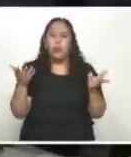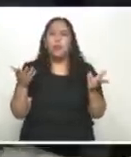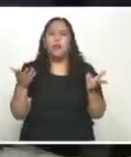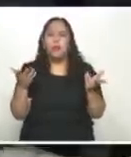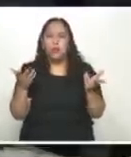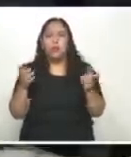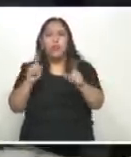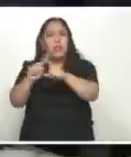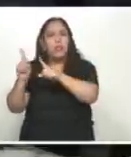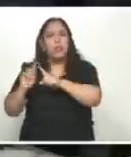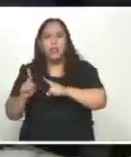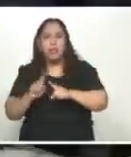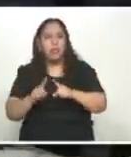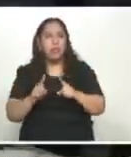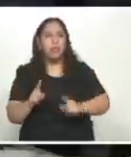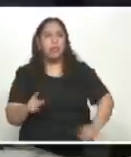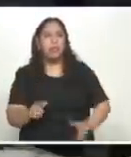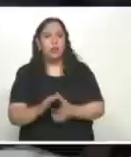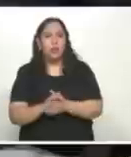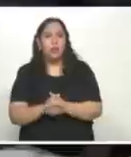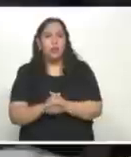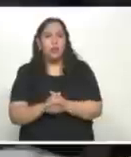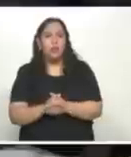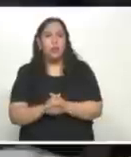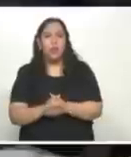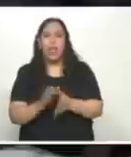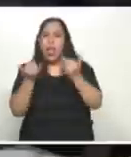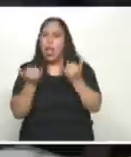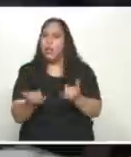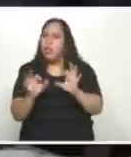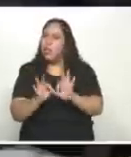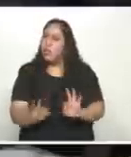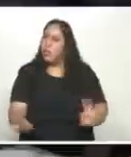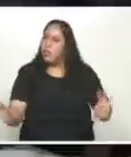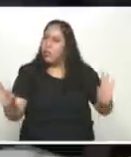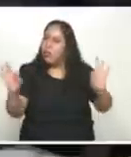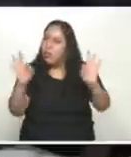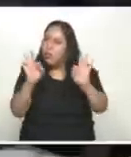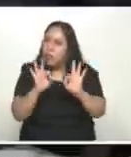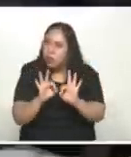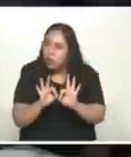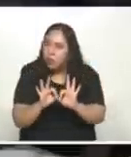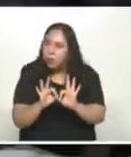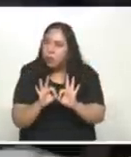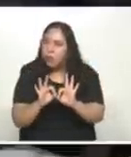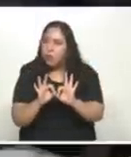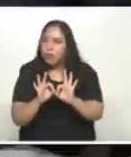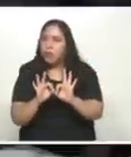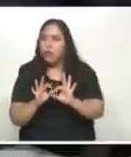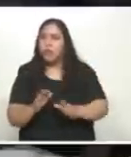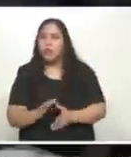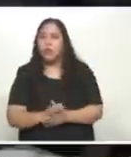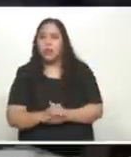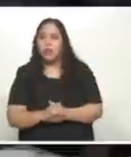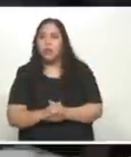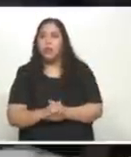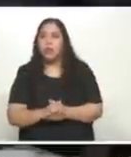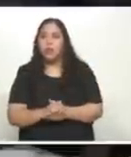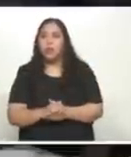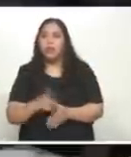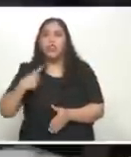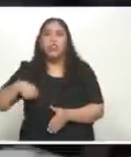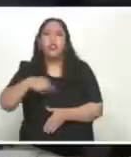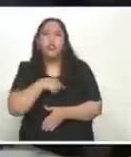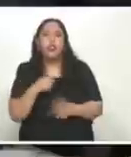inversiones. Bueno, lo importante de todo esto, Kimberly, muy buena pregunta, es qué se está